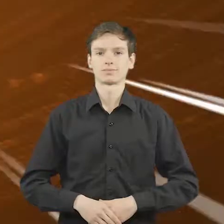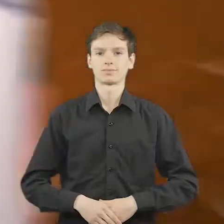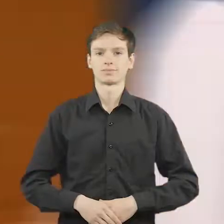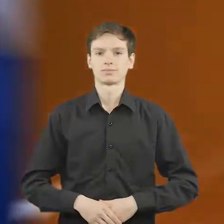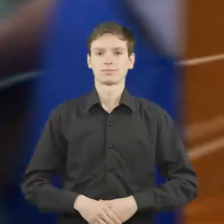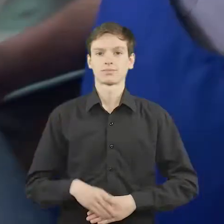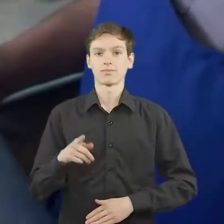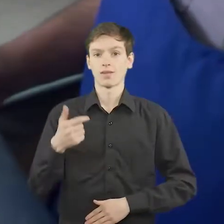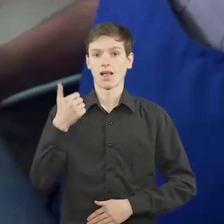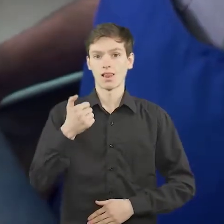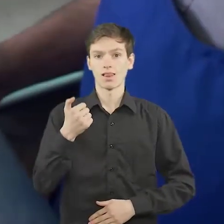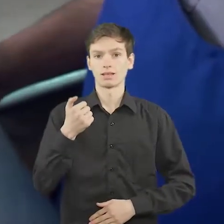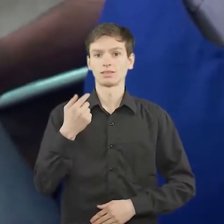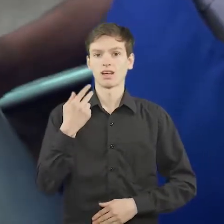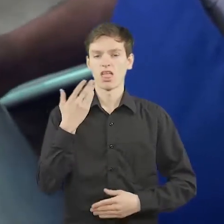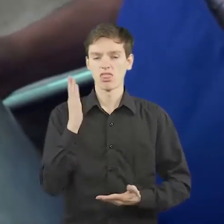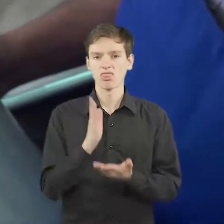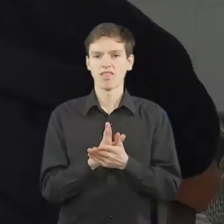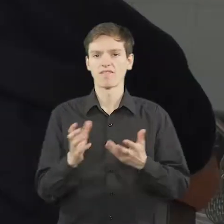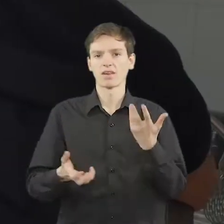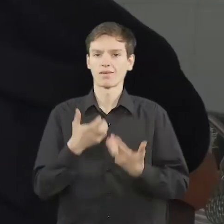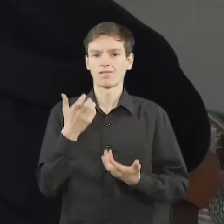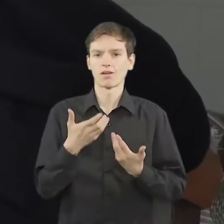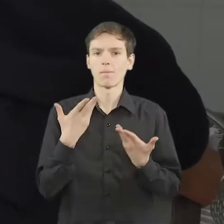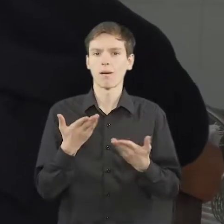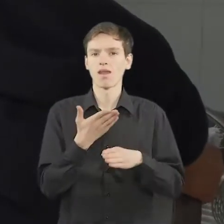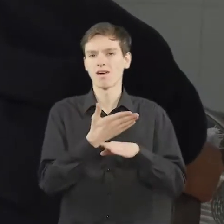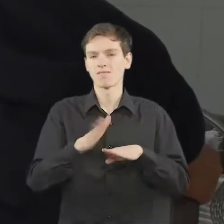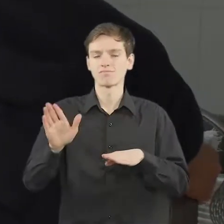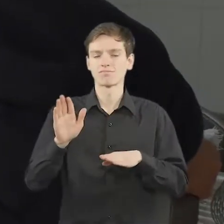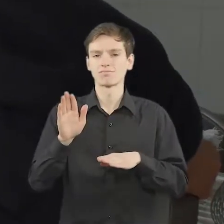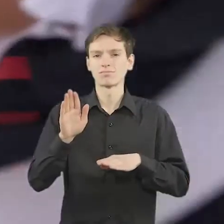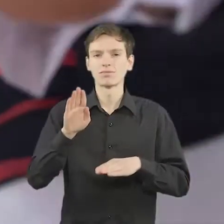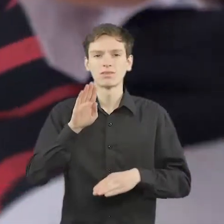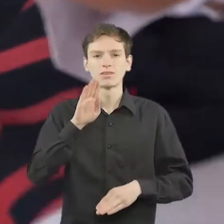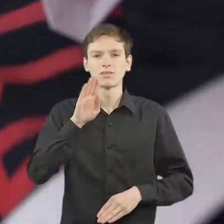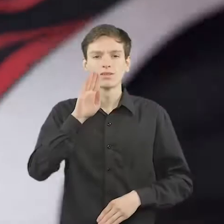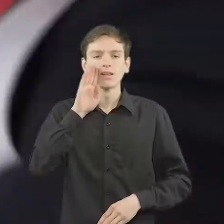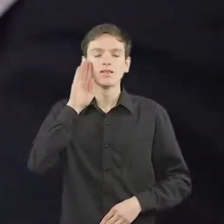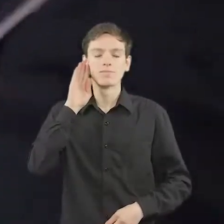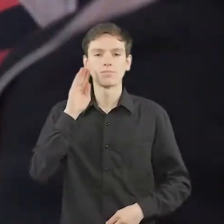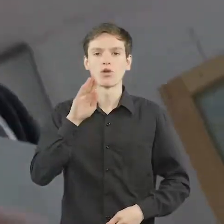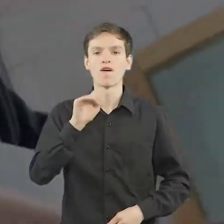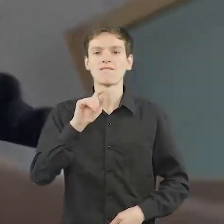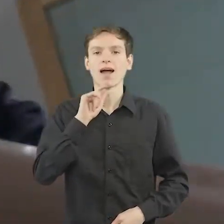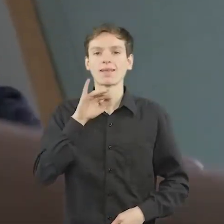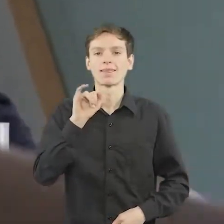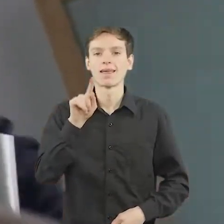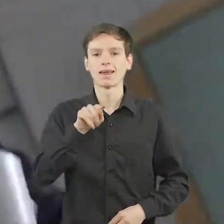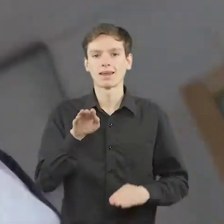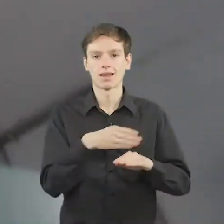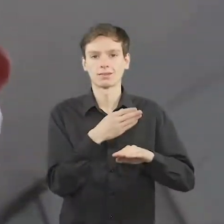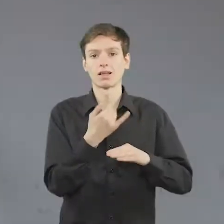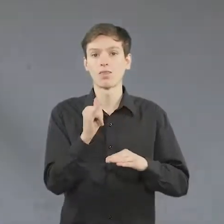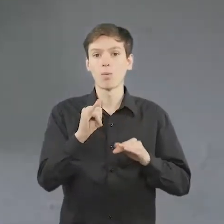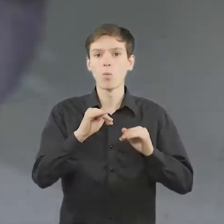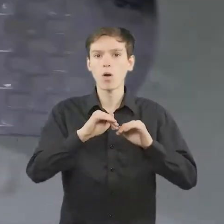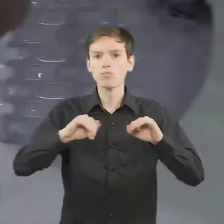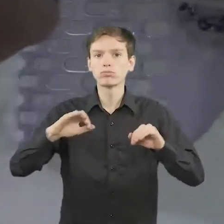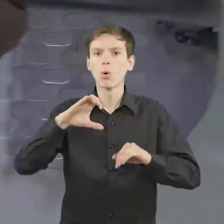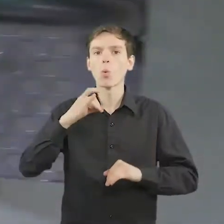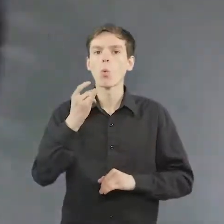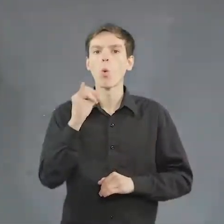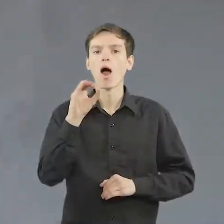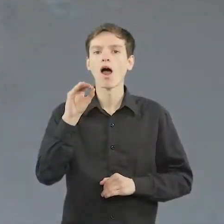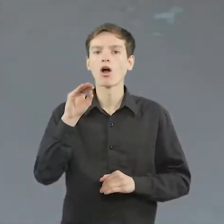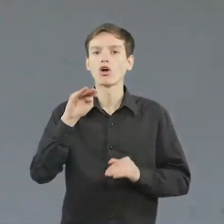Luis y Martín vacían la leche. La leche debe hervirse para eliminar bacterias. Luego se añade el cuajo, que separa la grasa de la